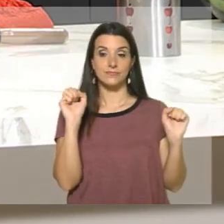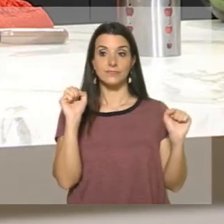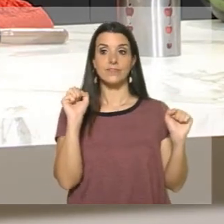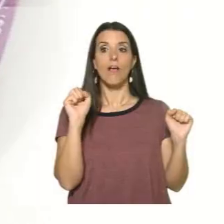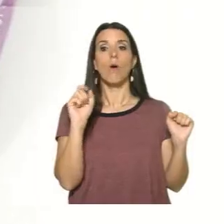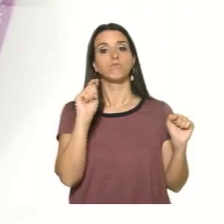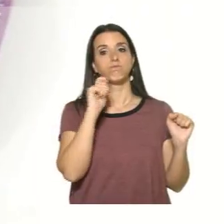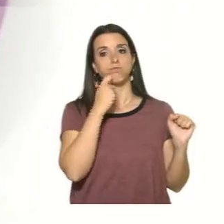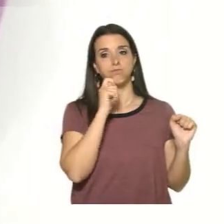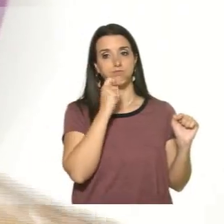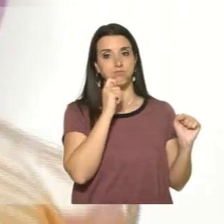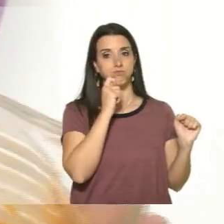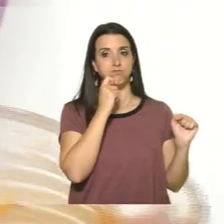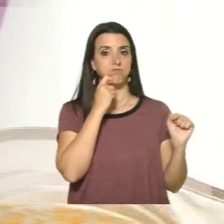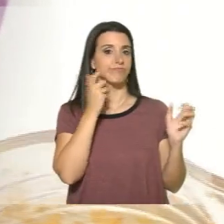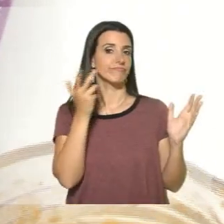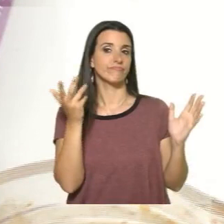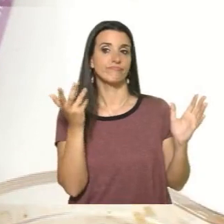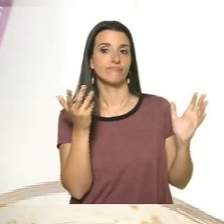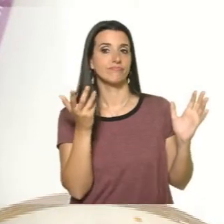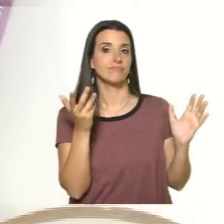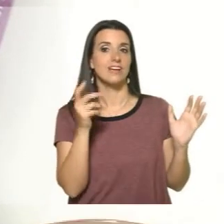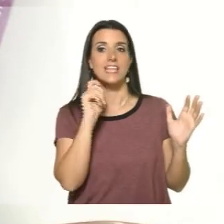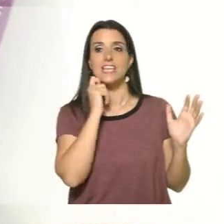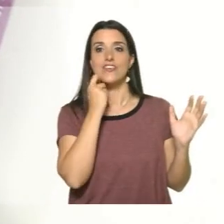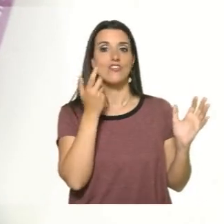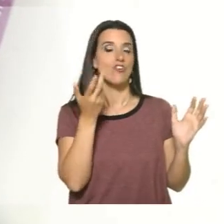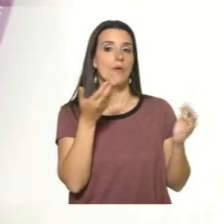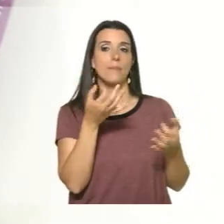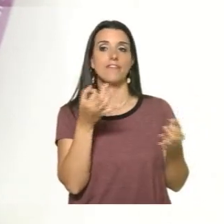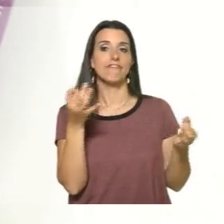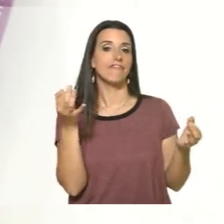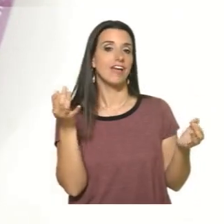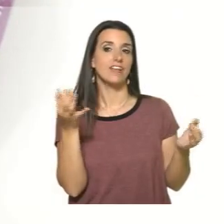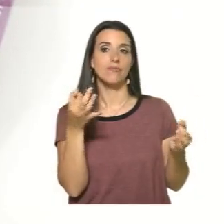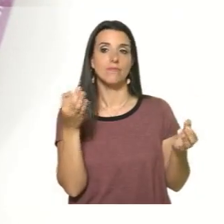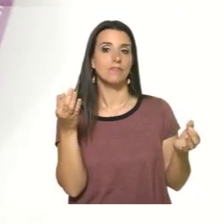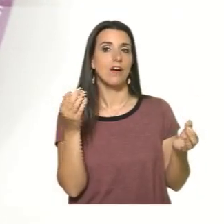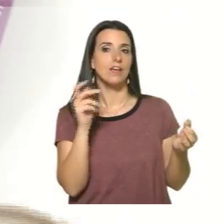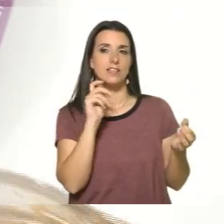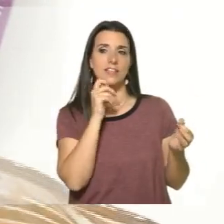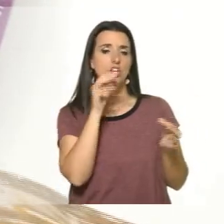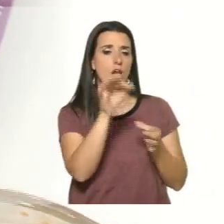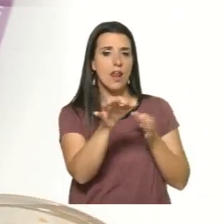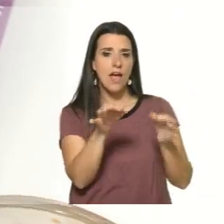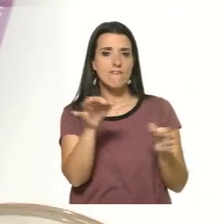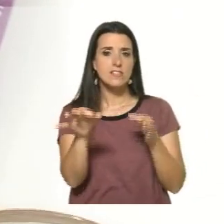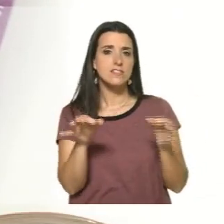Mirá, claro. Le da todo eso espeso que tú decías. Perfecto. Mirá las habas, qué lindas que quedan.